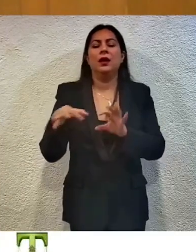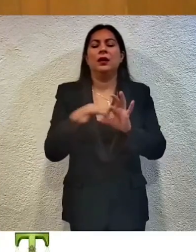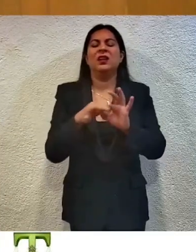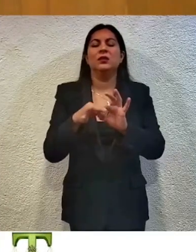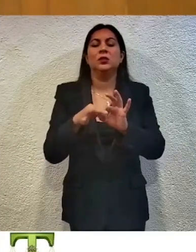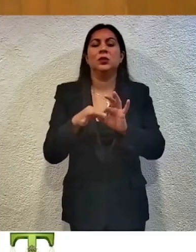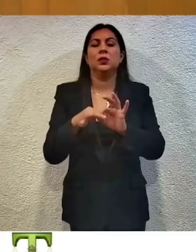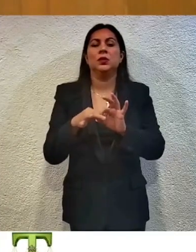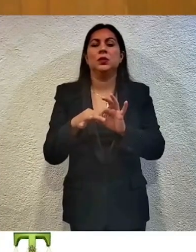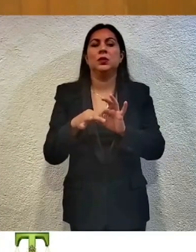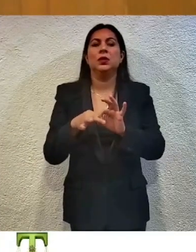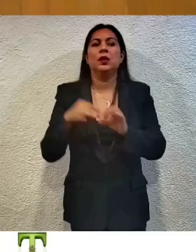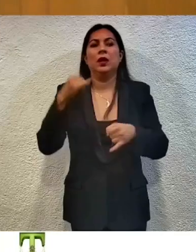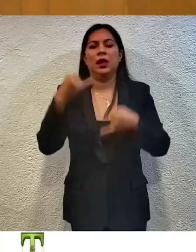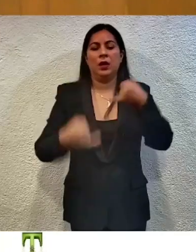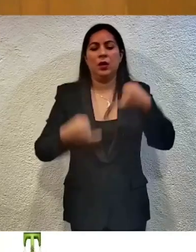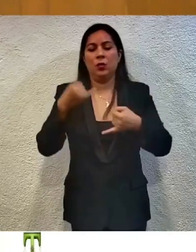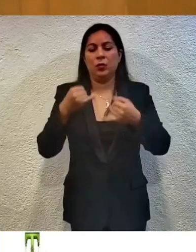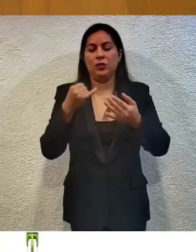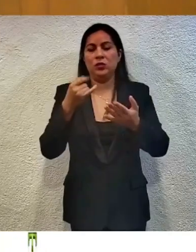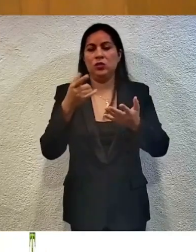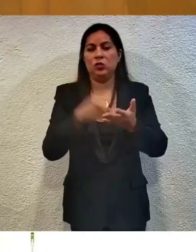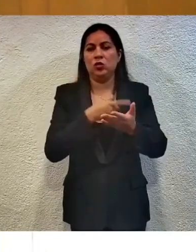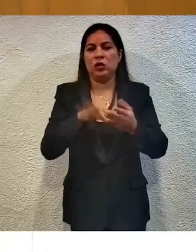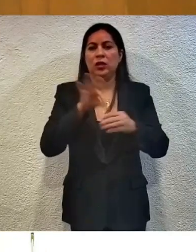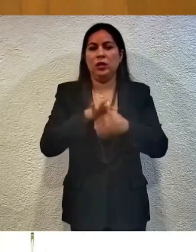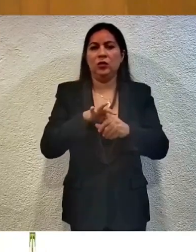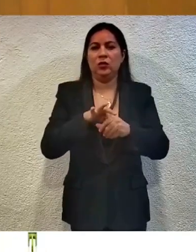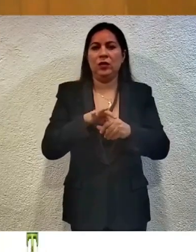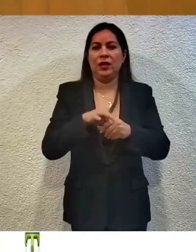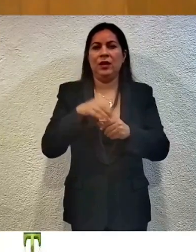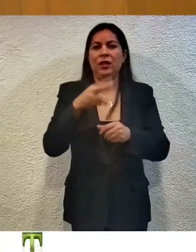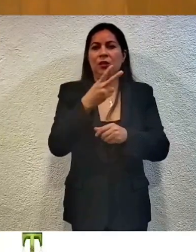relación al juicio electoral ciudadano